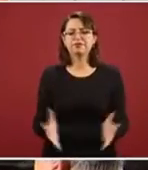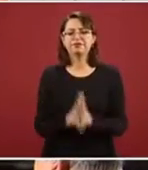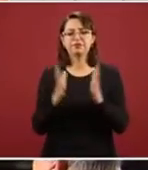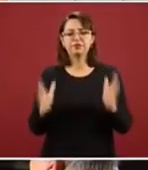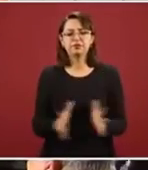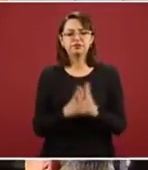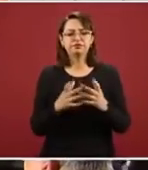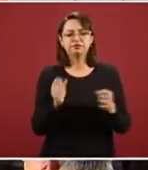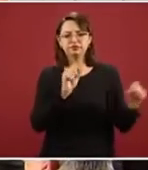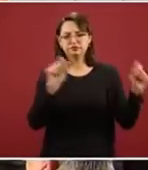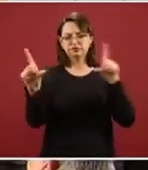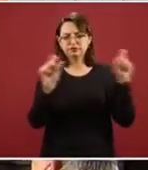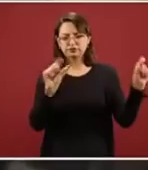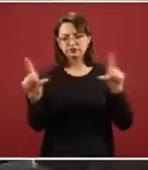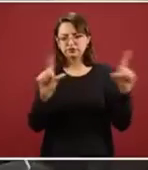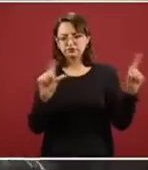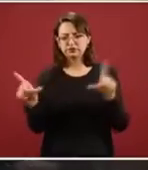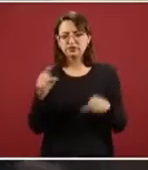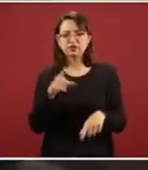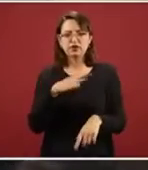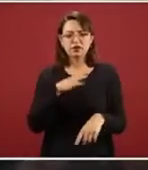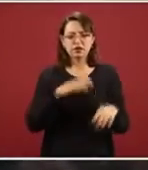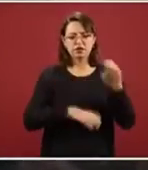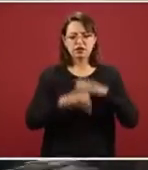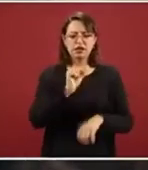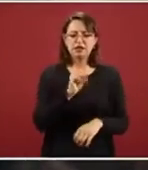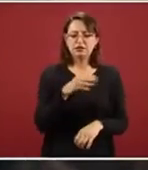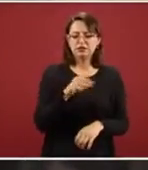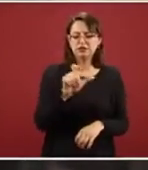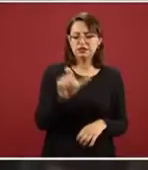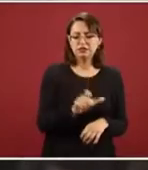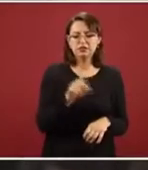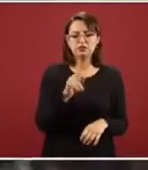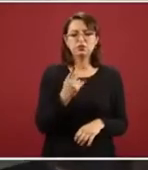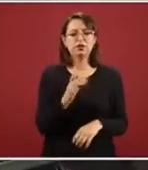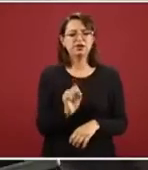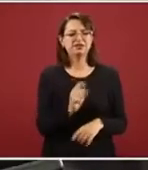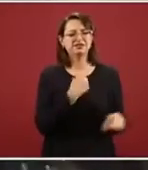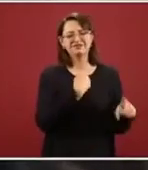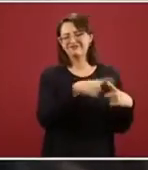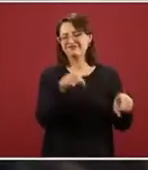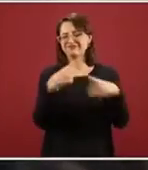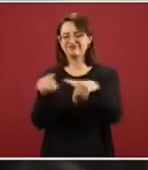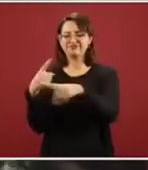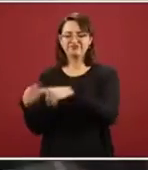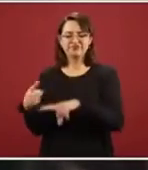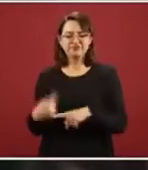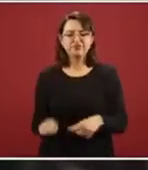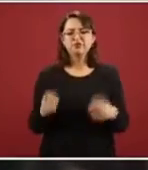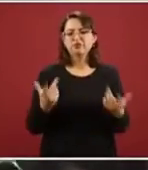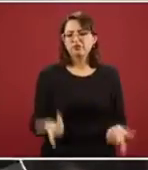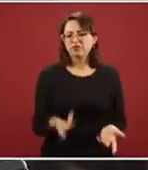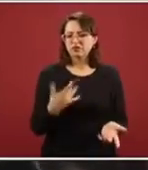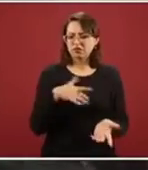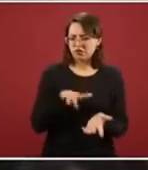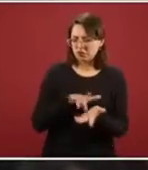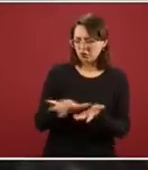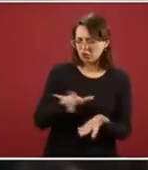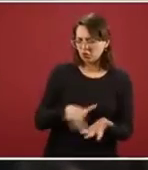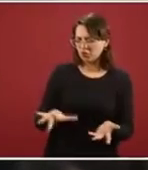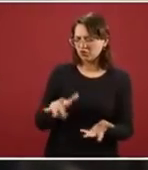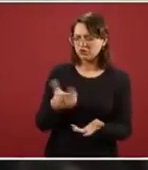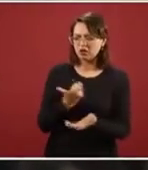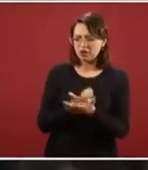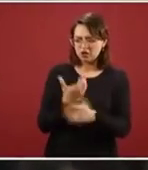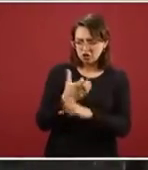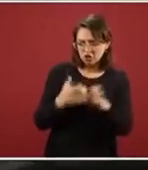última lámina donde están empresas como Cemex, UPS, etcétera, entre otras. O sea, no sé si proporcionan insumos, financiamiento